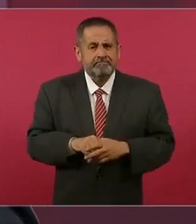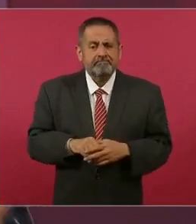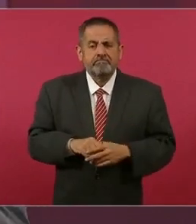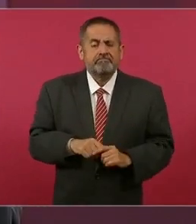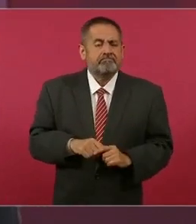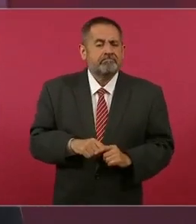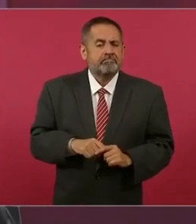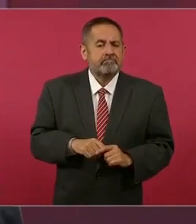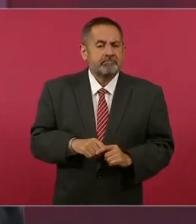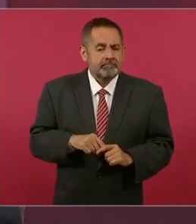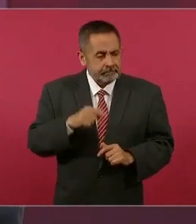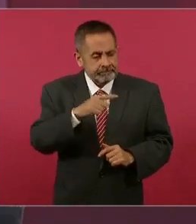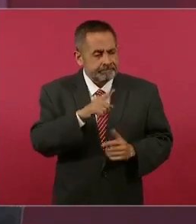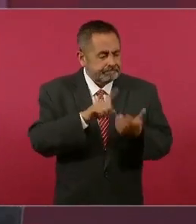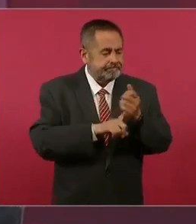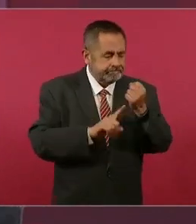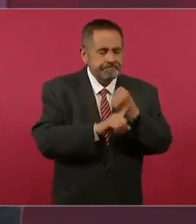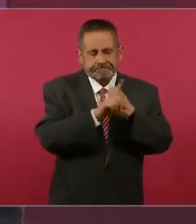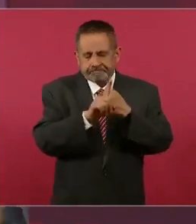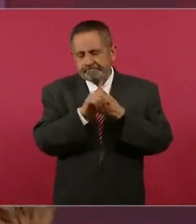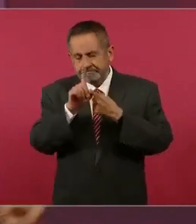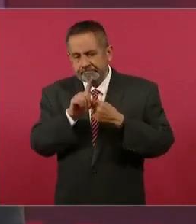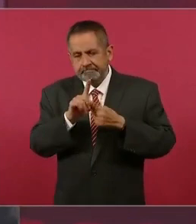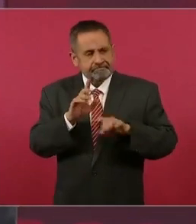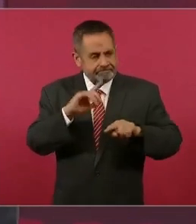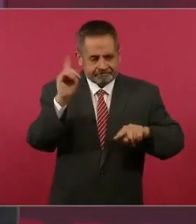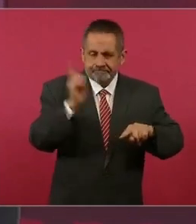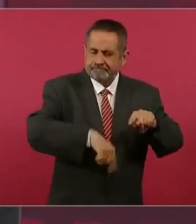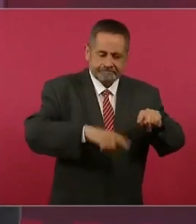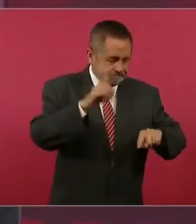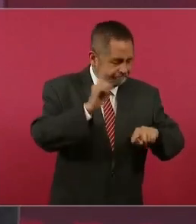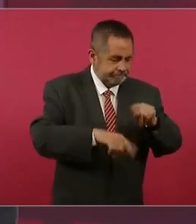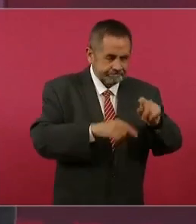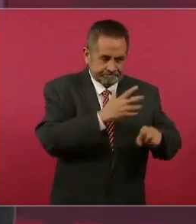Encontramos muchos problemas, se está limpiando,